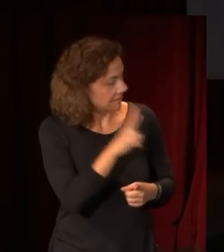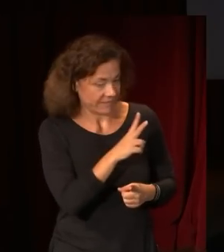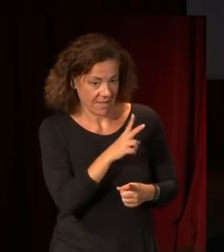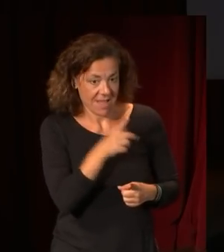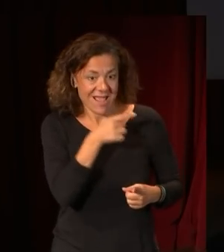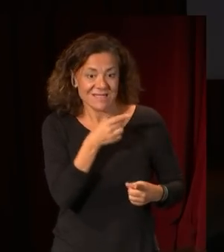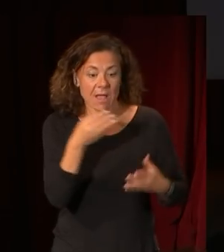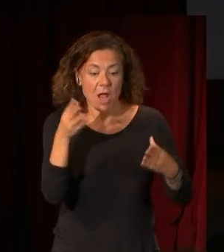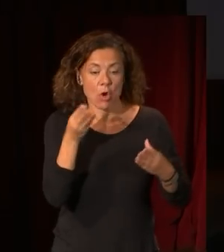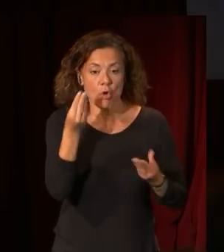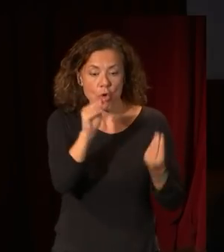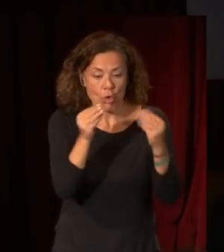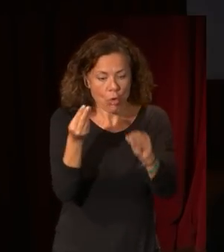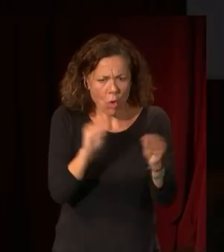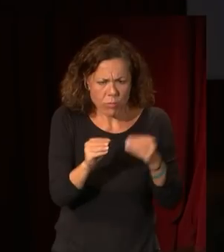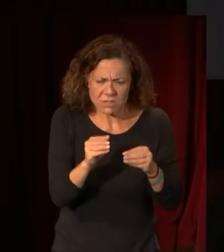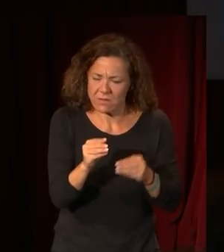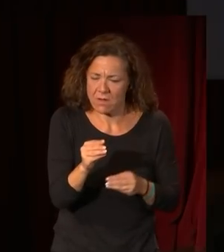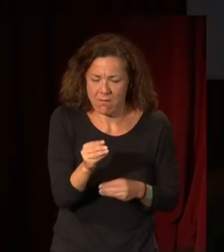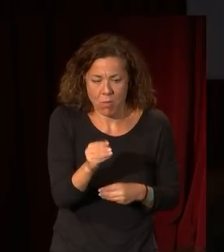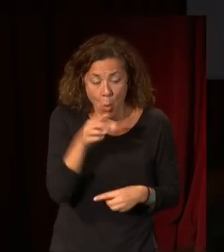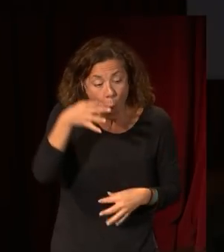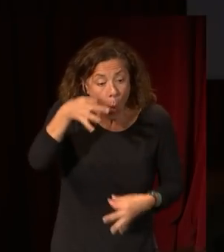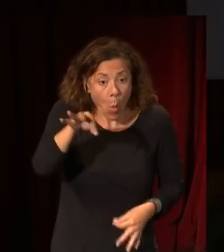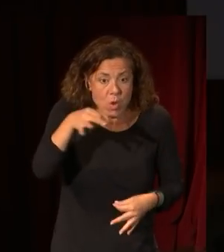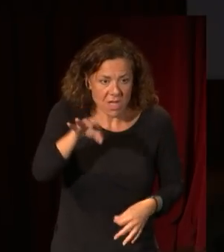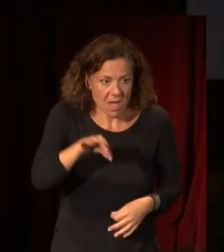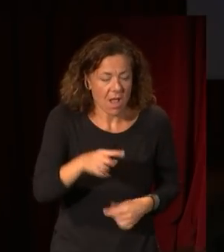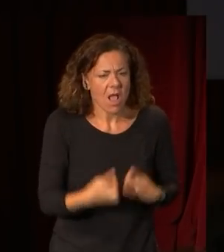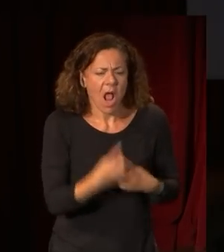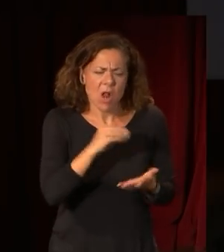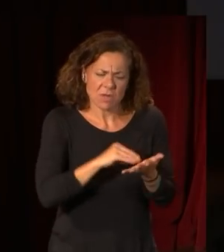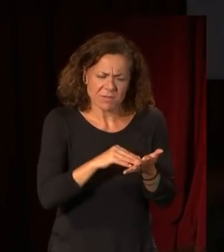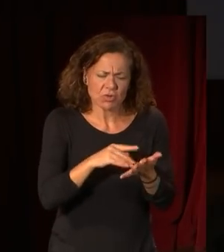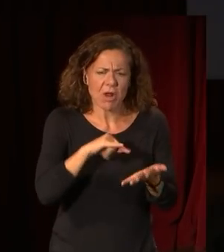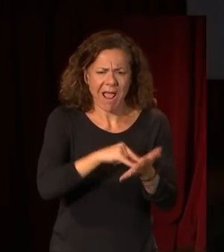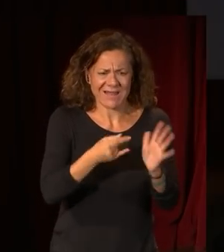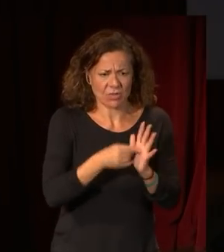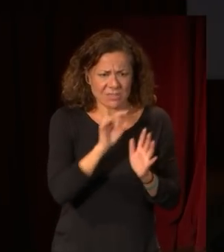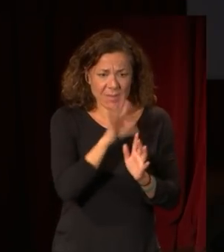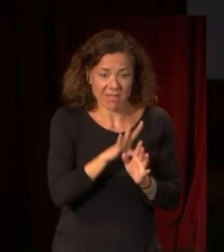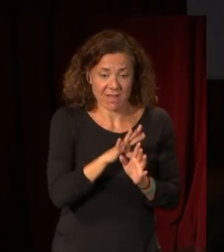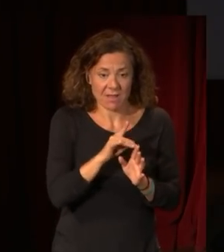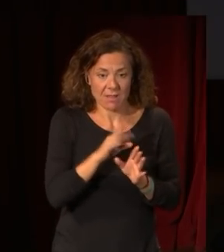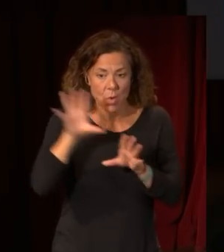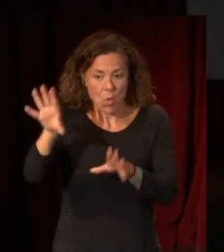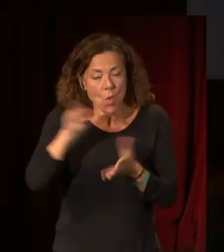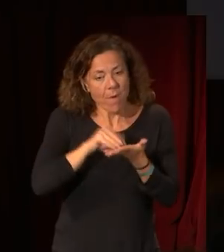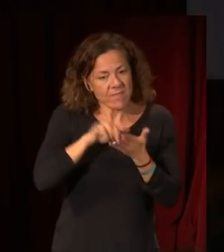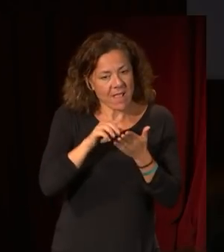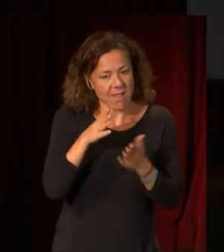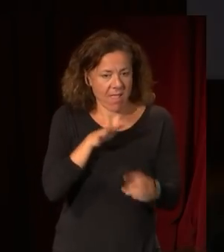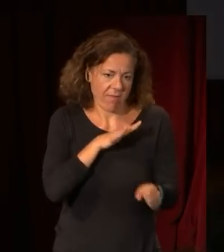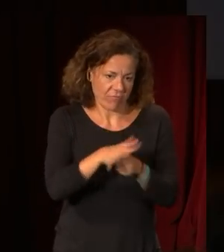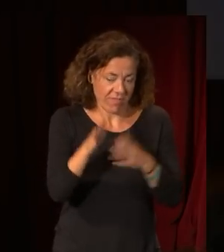decir esta composición absolutamente fascinante única a veces con arquitecturas que parecen estar cogidas de pinturas flamencas